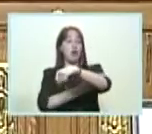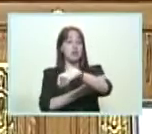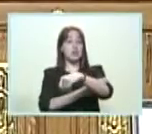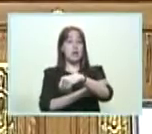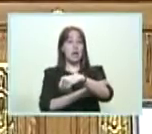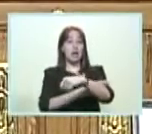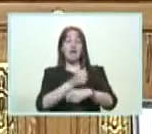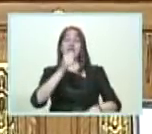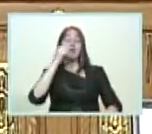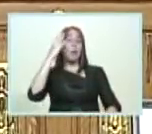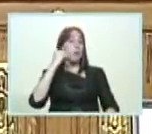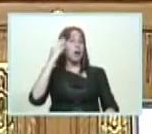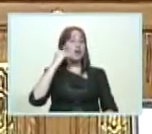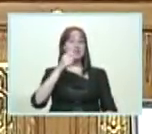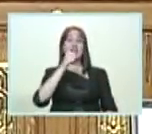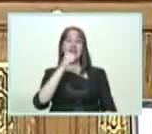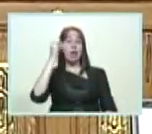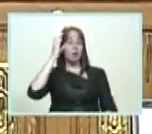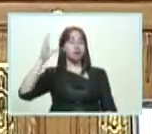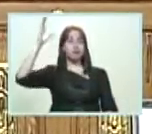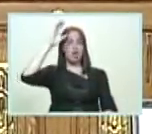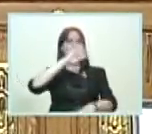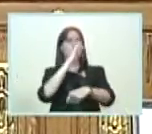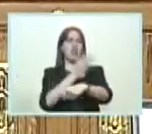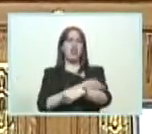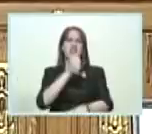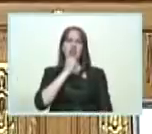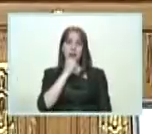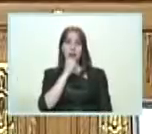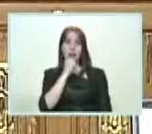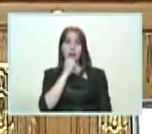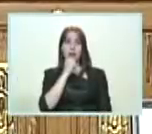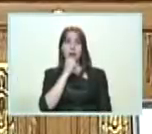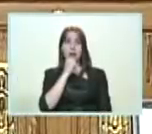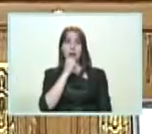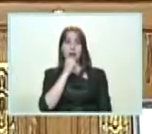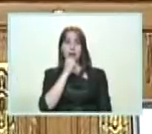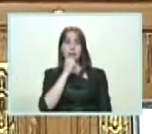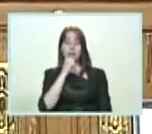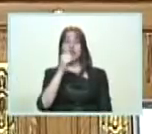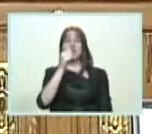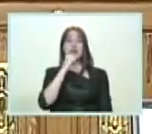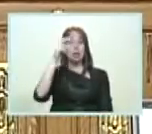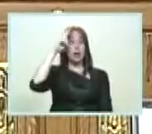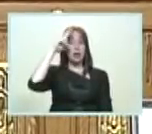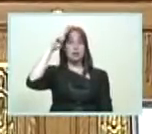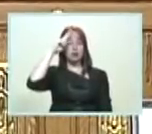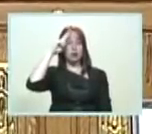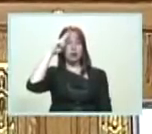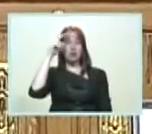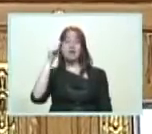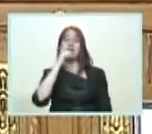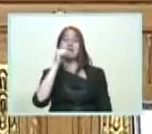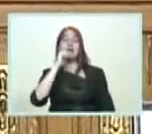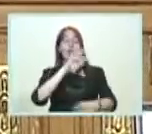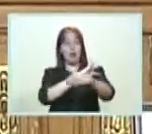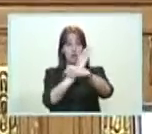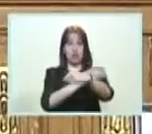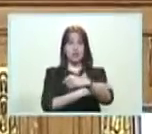experiencia? ¿Quién tiene la capacidad? ¿Quién tiene el poder? ¿Quién tiene la razón? ¿Quién tiene la